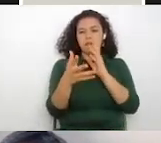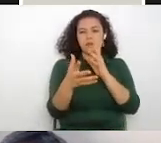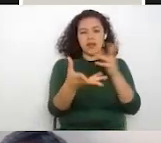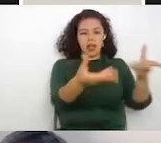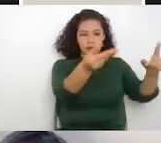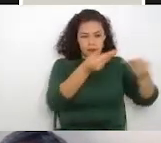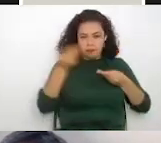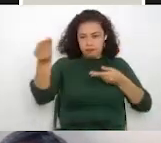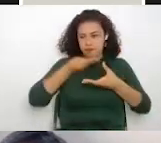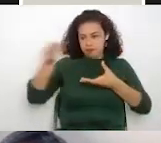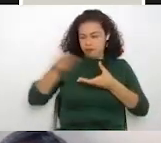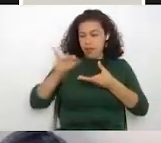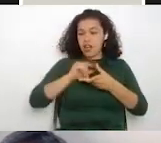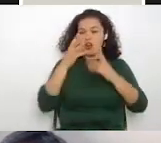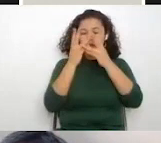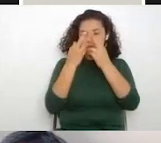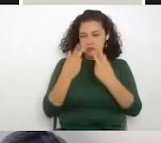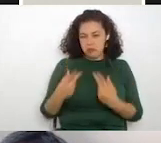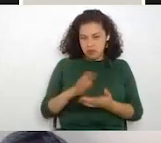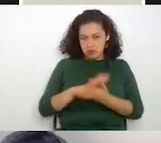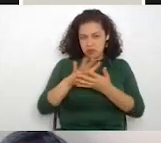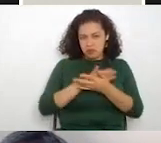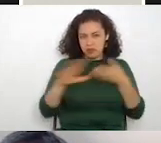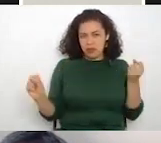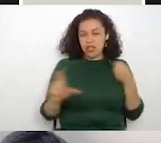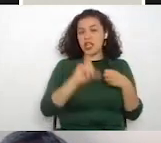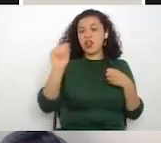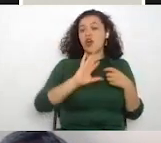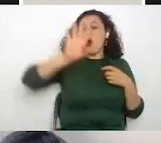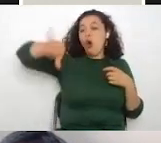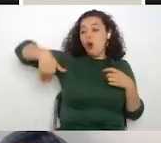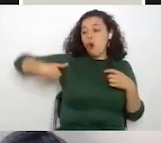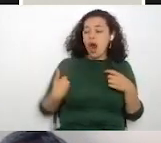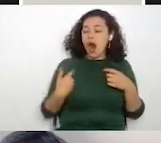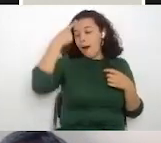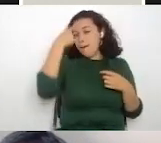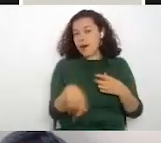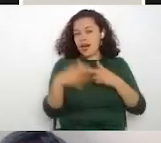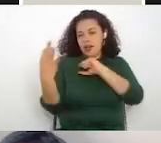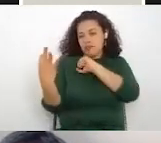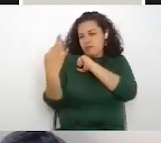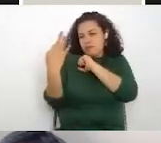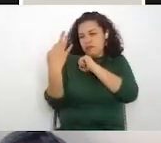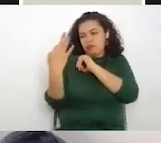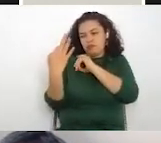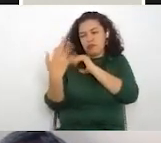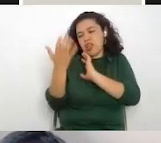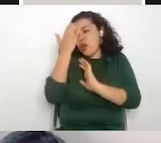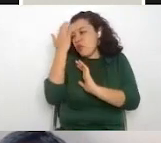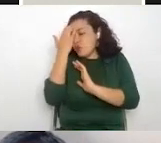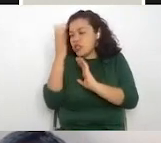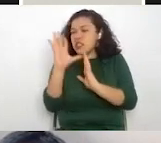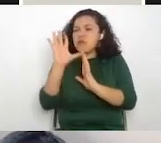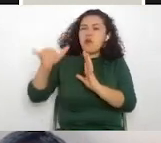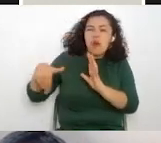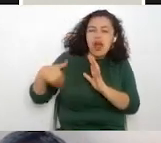que normalmente sucede es que se conserva para fines de protección, de conocimiento, etcétera.